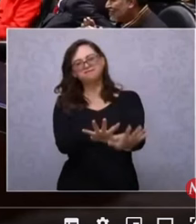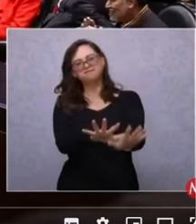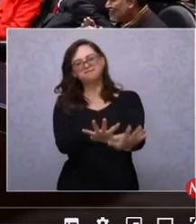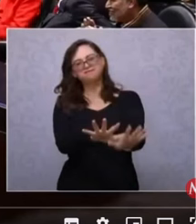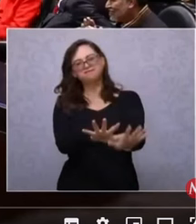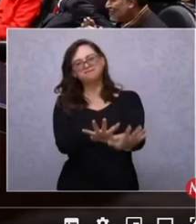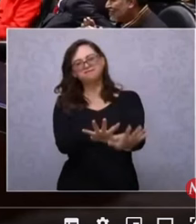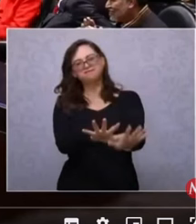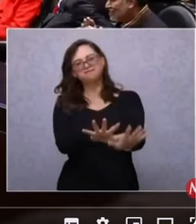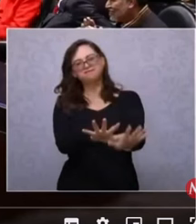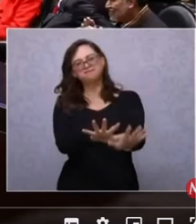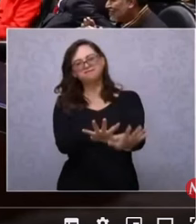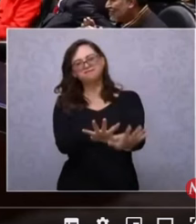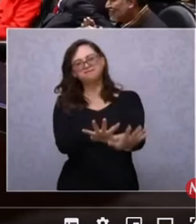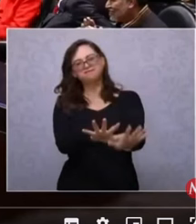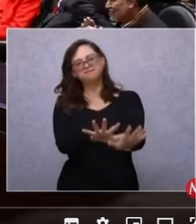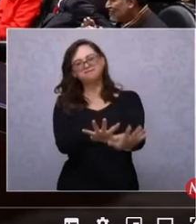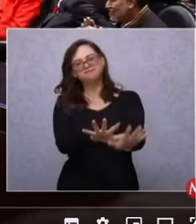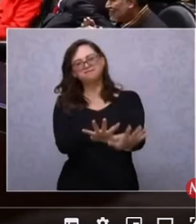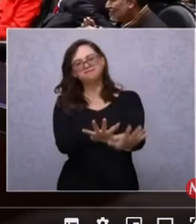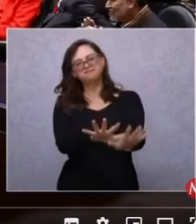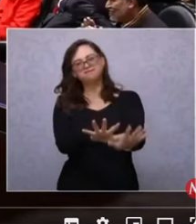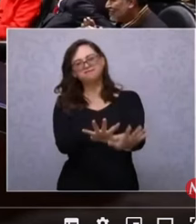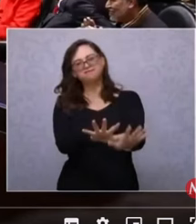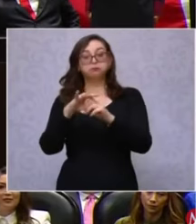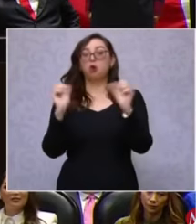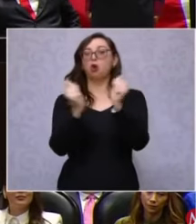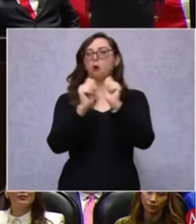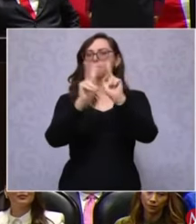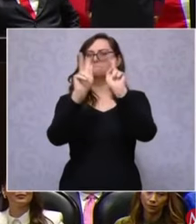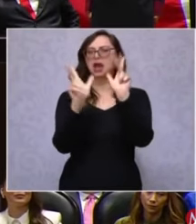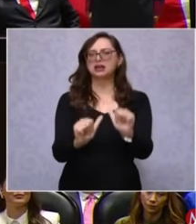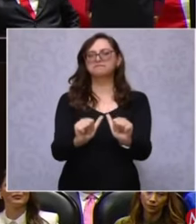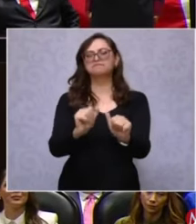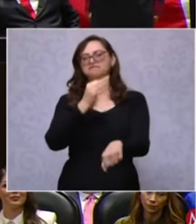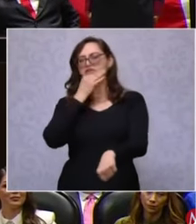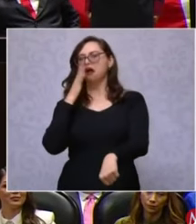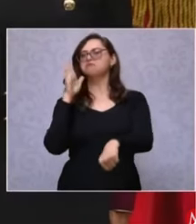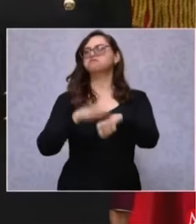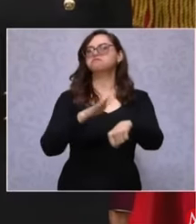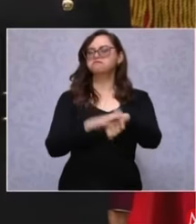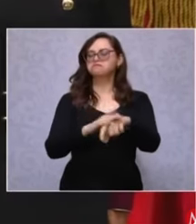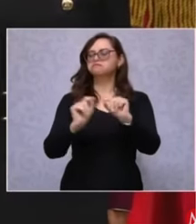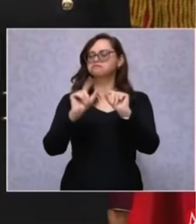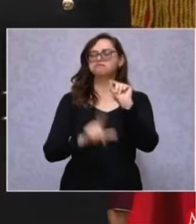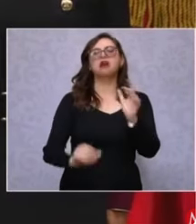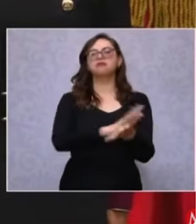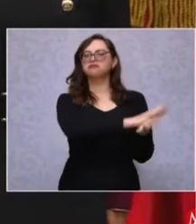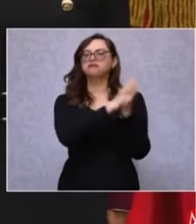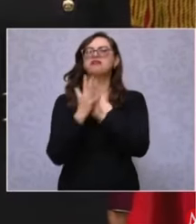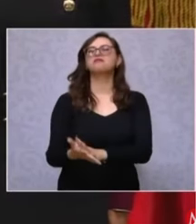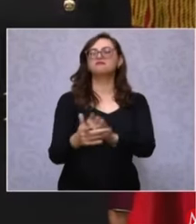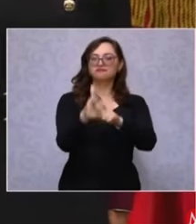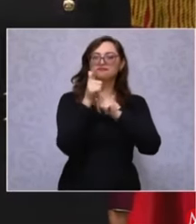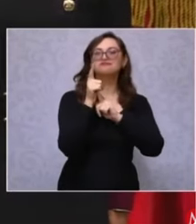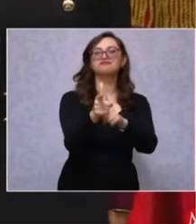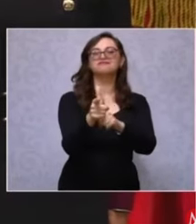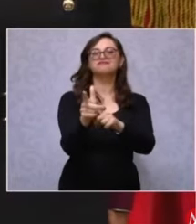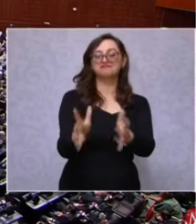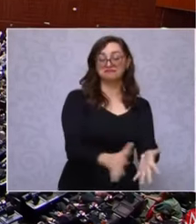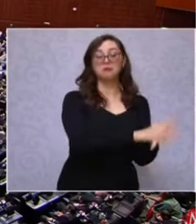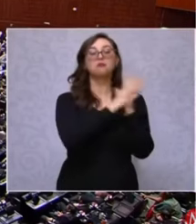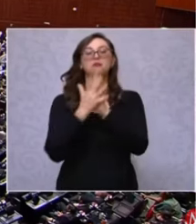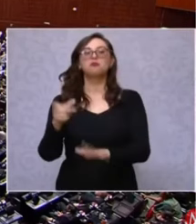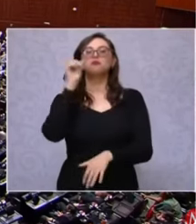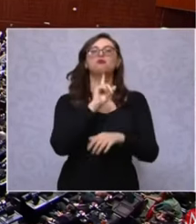pone en valor a la gestión de Andrés Manuel López Obrador. Es tiempo de transformación y es tiempo de mujeres.